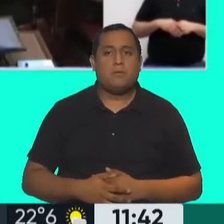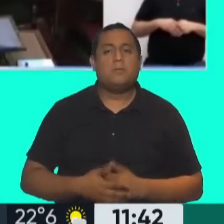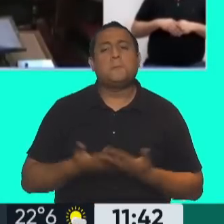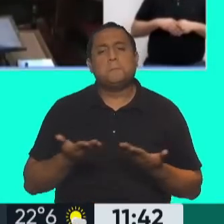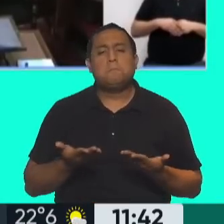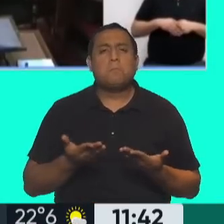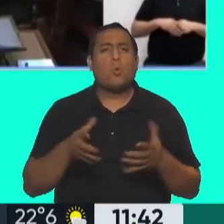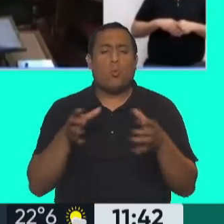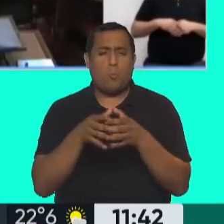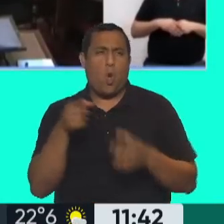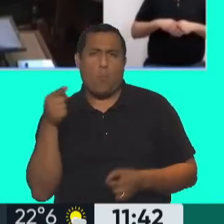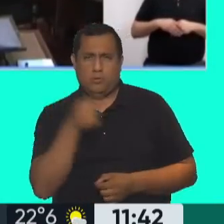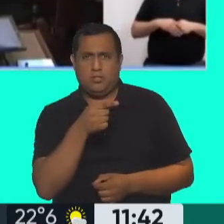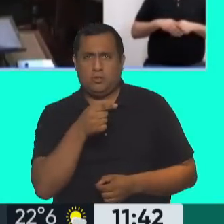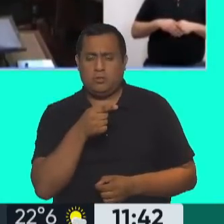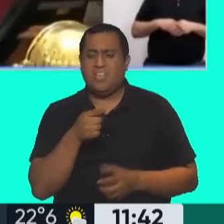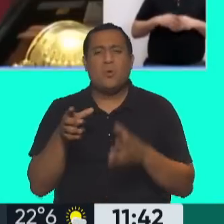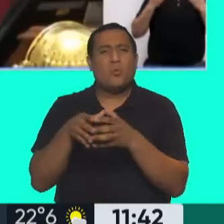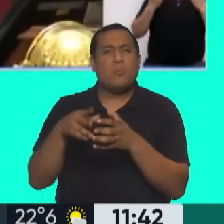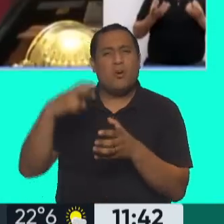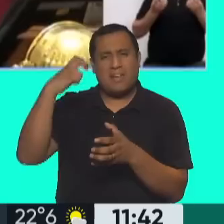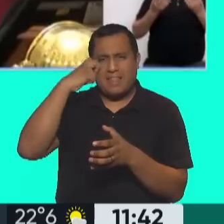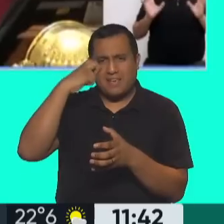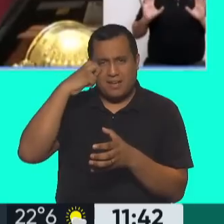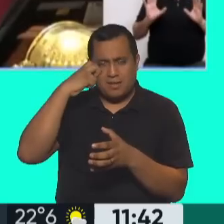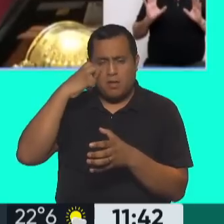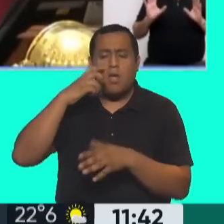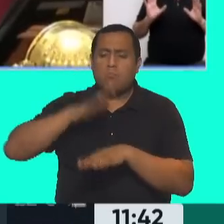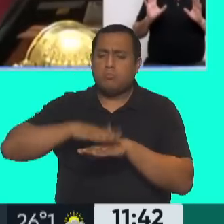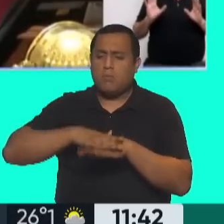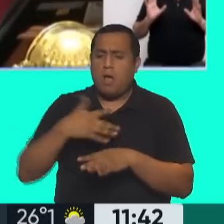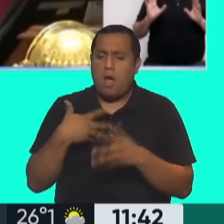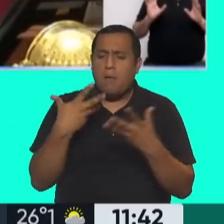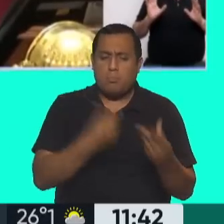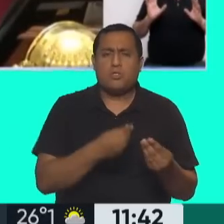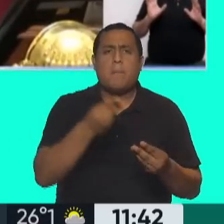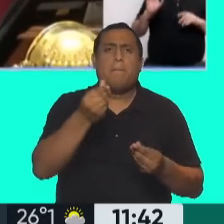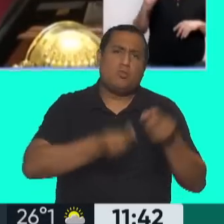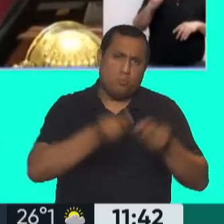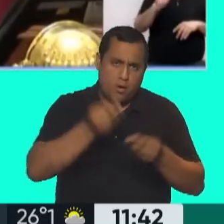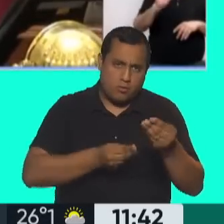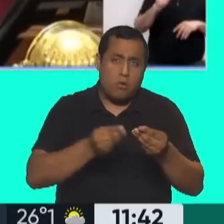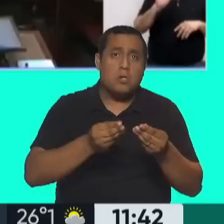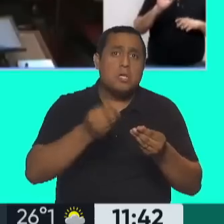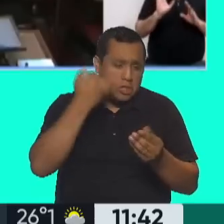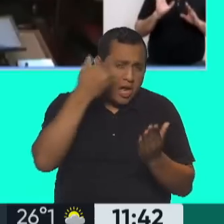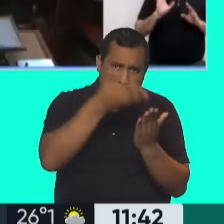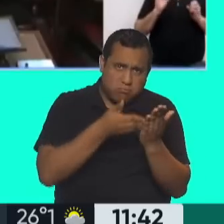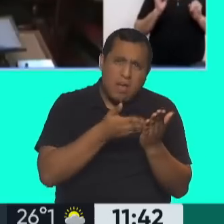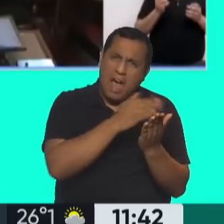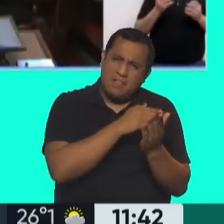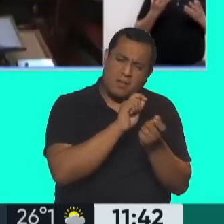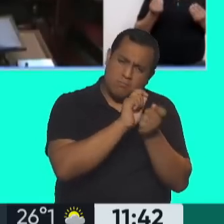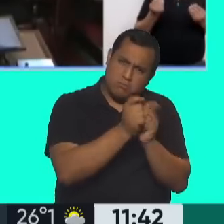caso de la oposición había el compromiso de los radicales de respaldar el presupuesto con algunos cambios que se hicieron más que nada